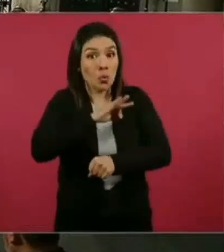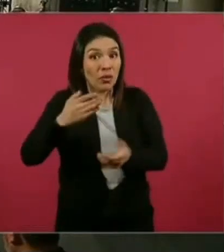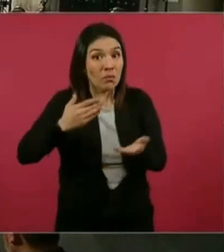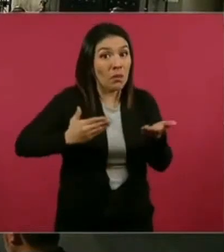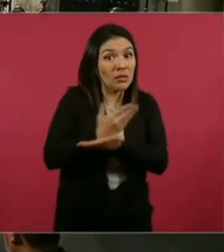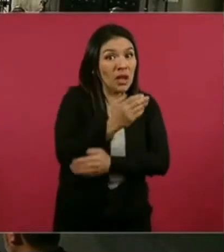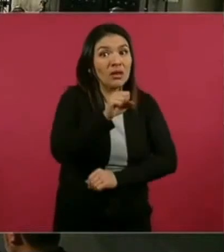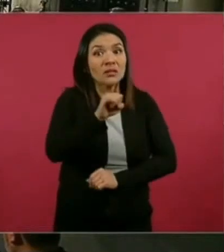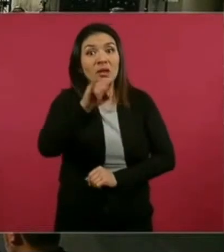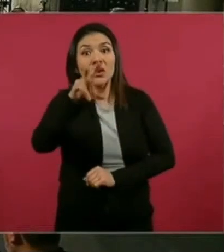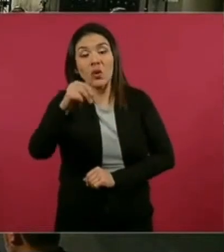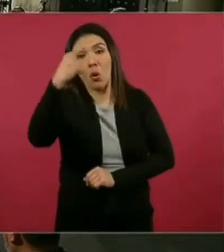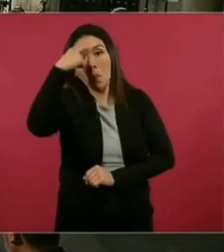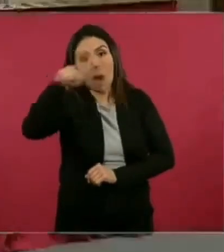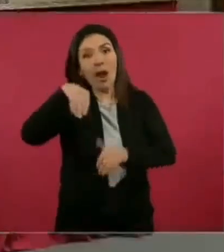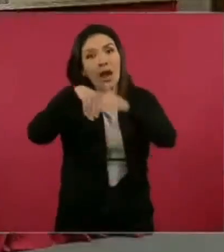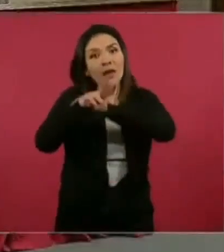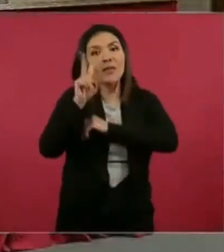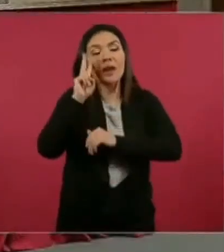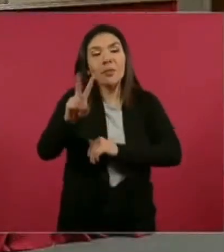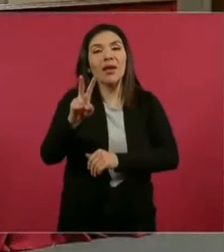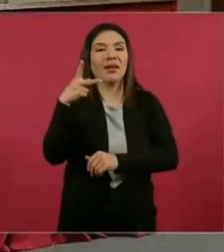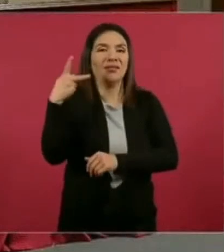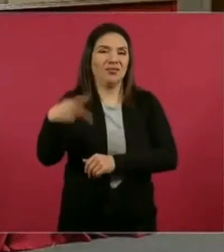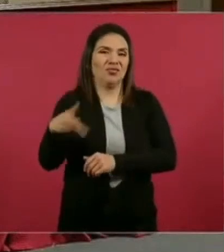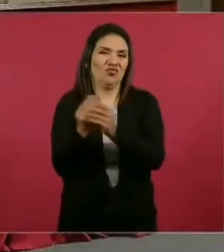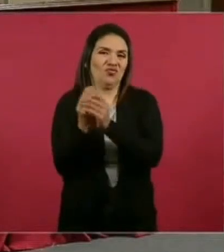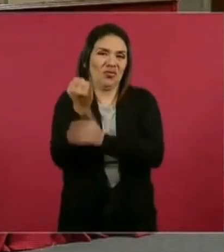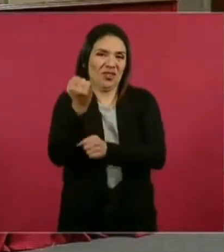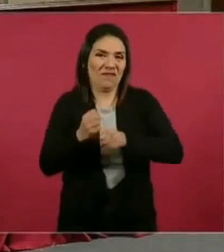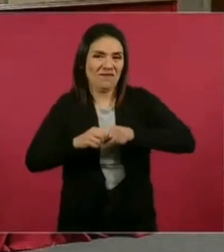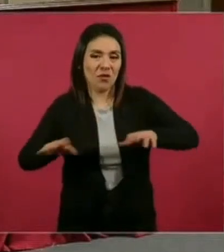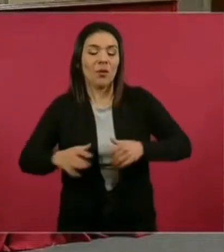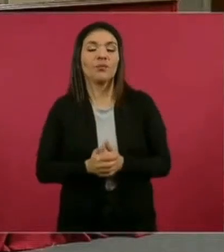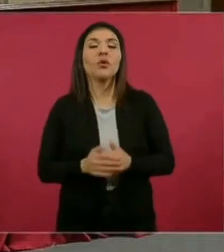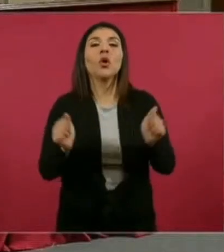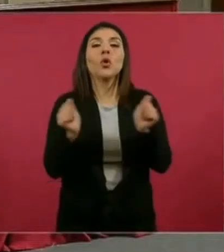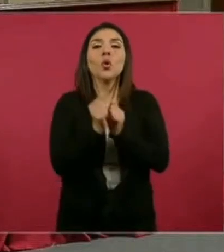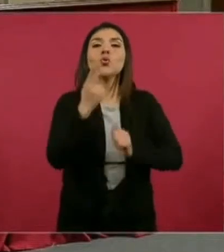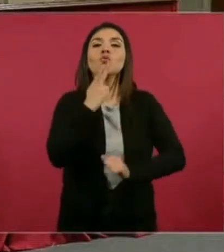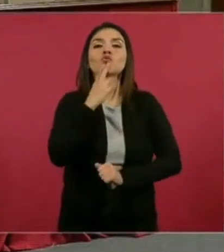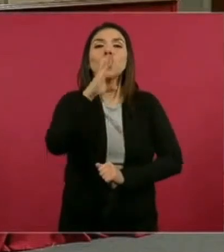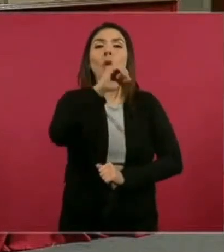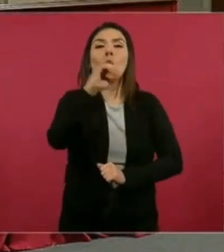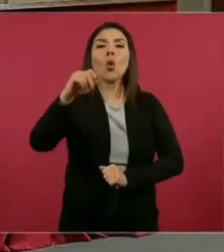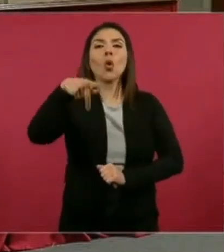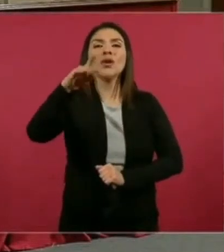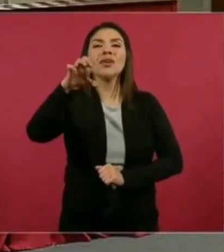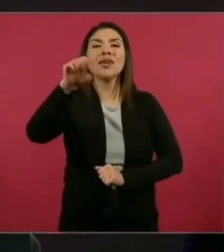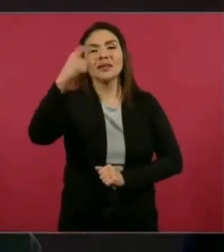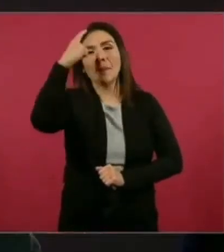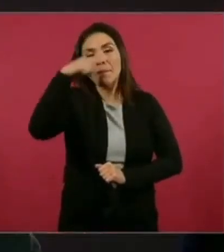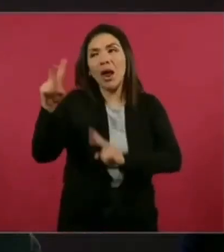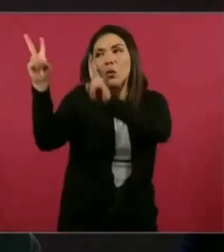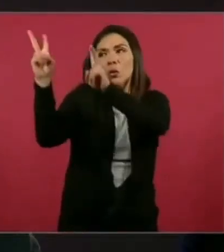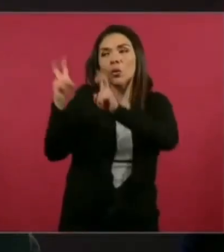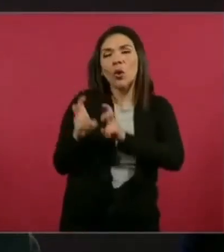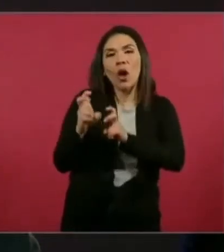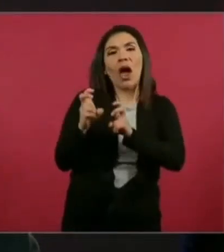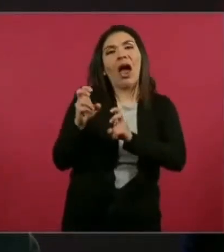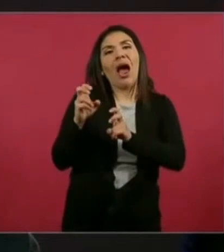a diferentes partes de los datos. Uso de cookies de seguridad para la descarga de archivos